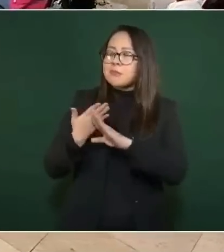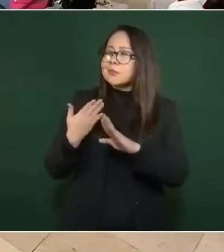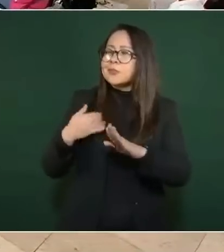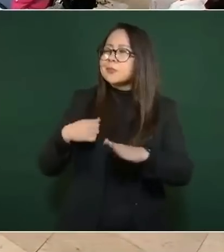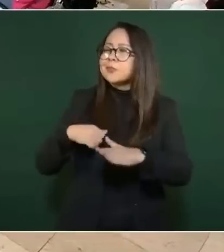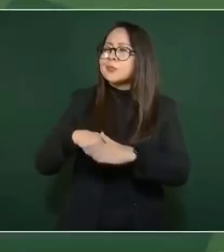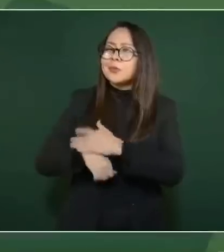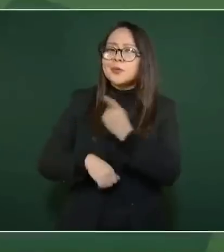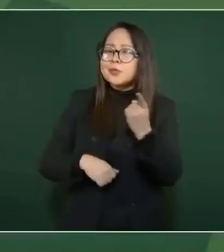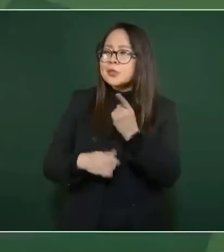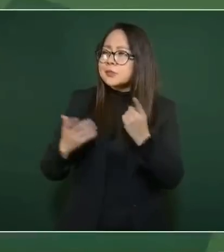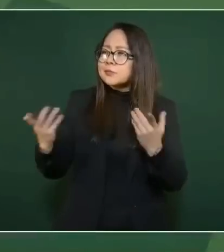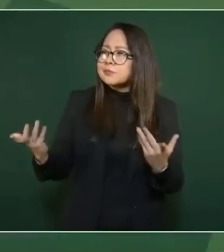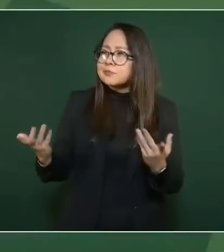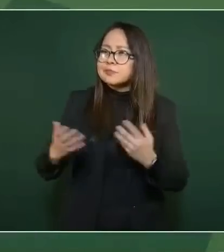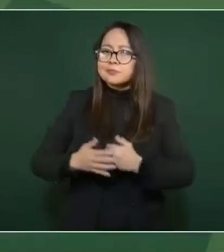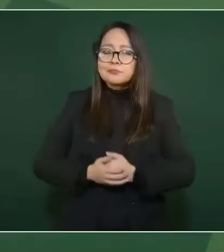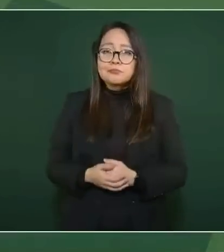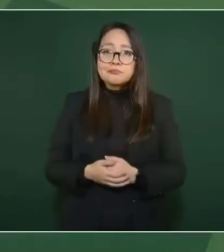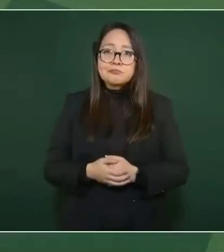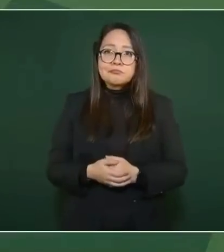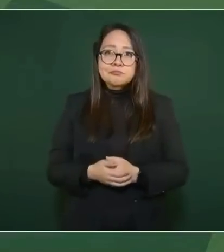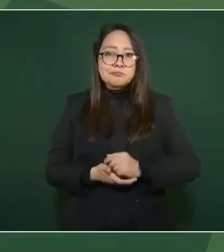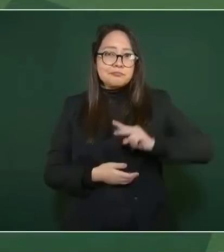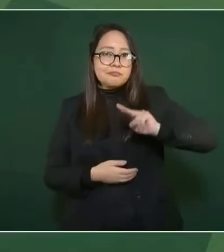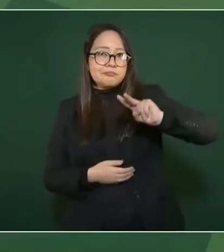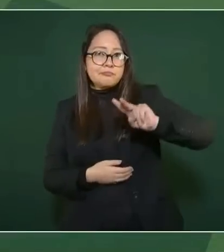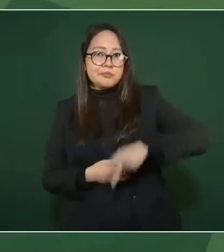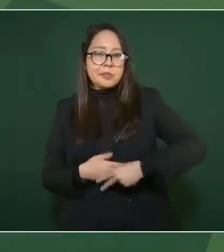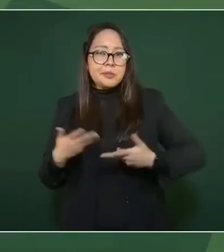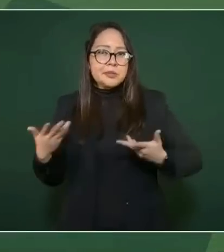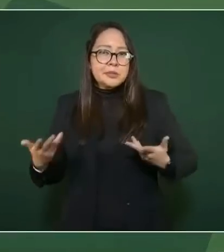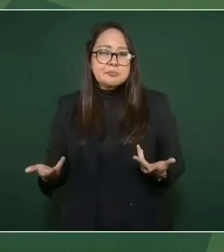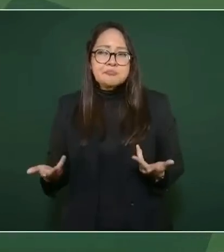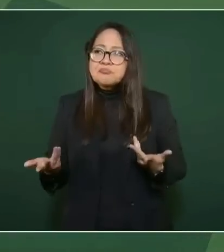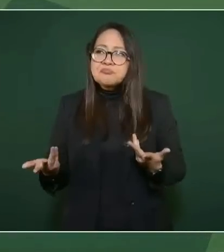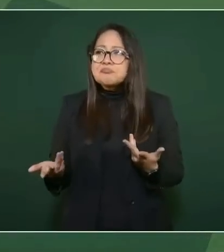defienden causas justas.